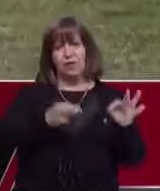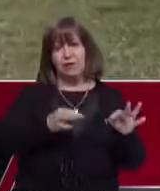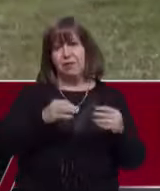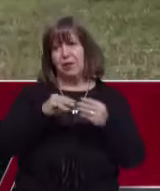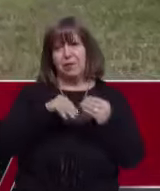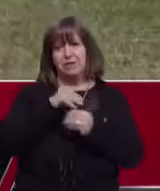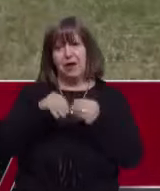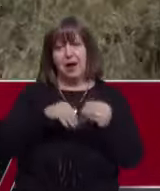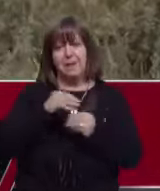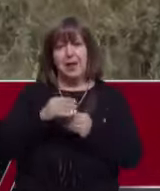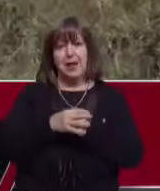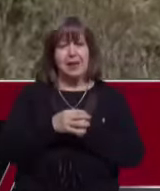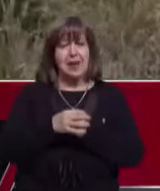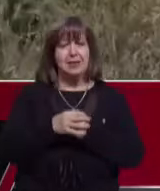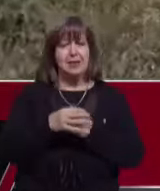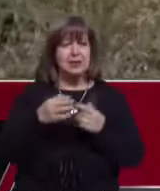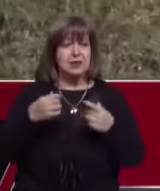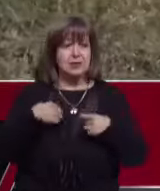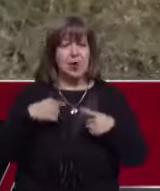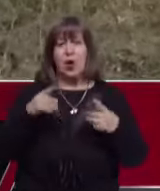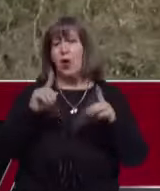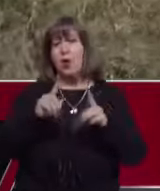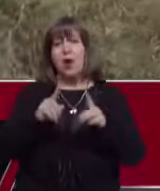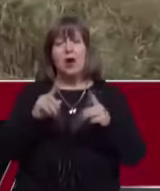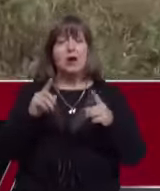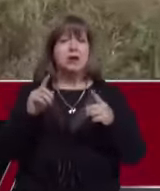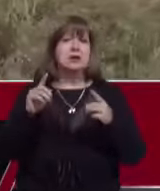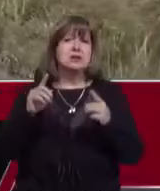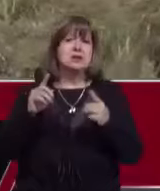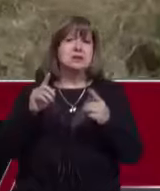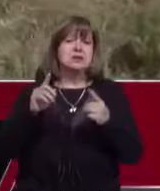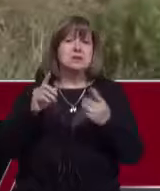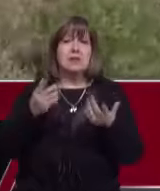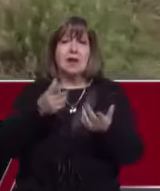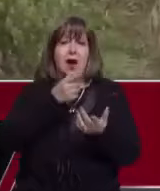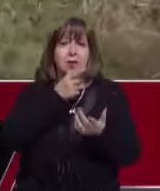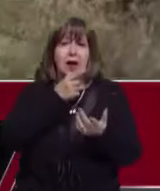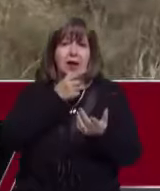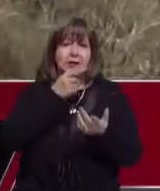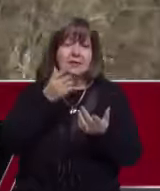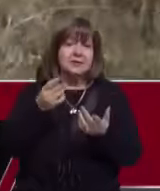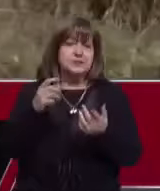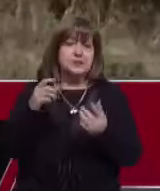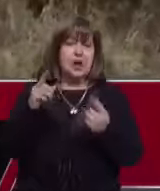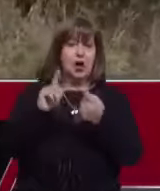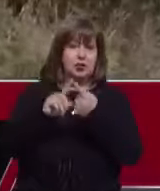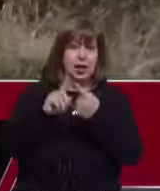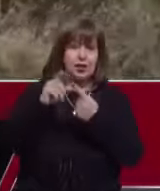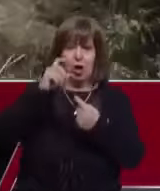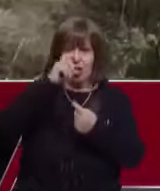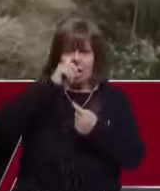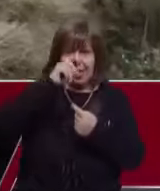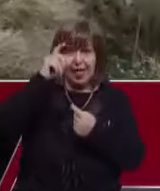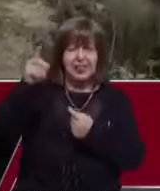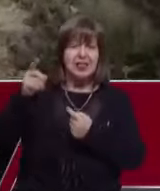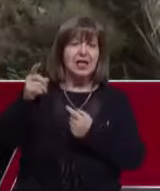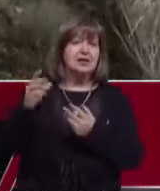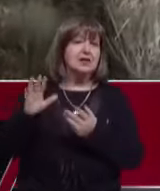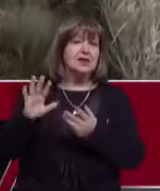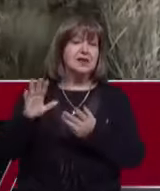familiar eh Pero sigo conectado y seguimos en el mismo Circo sigo conectado con los colegas de allá los cuales